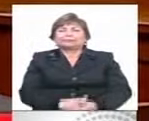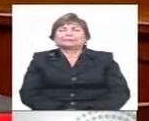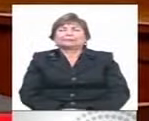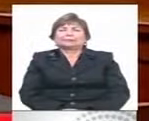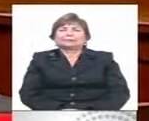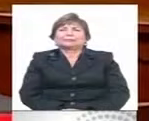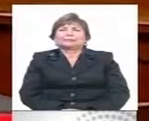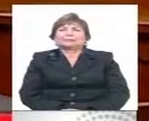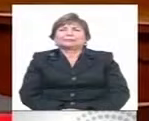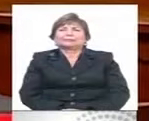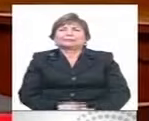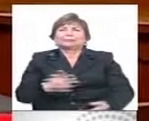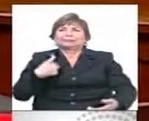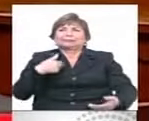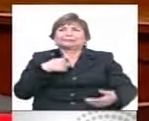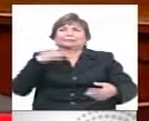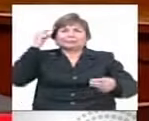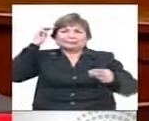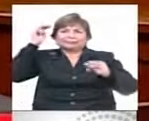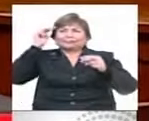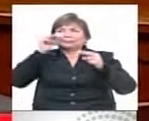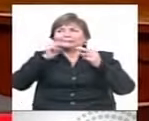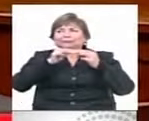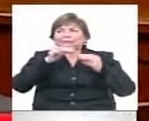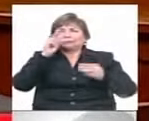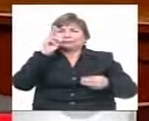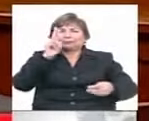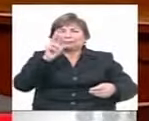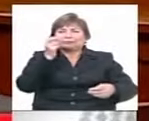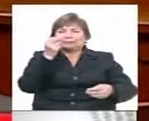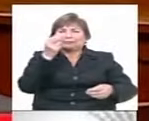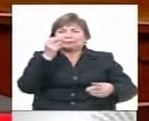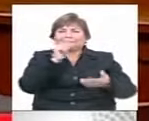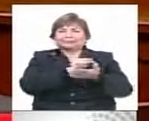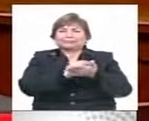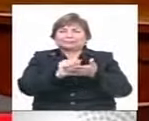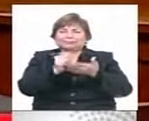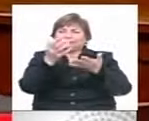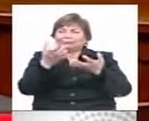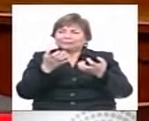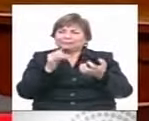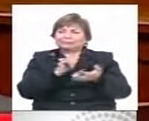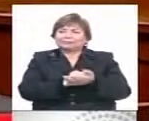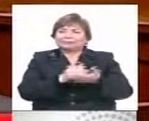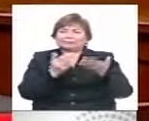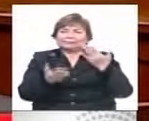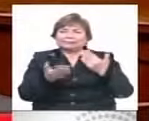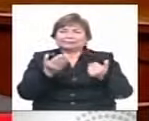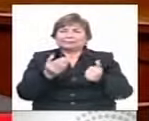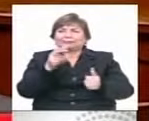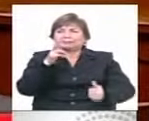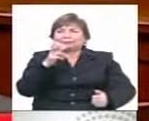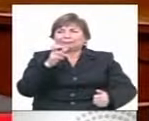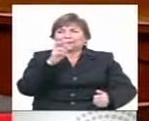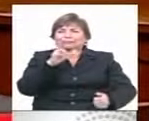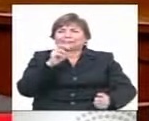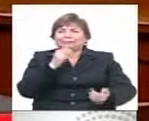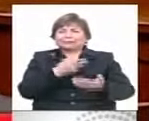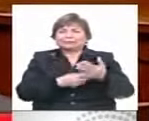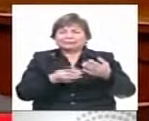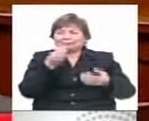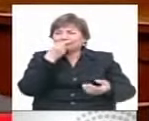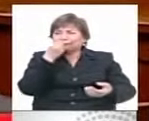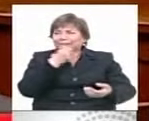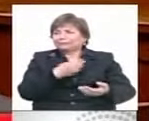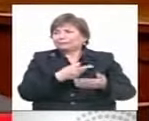2022-2026. Nuestra meta es que los próximos 12 meses se adquieran por lo menos 300 millones de soles de